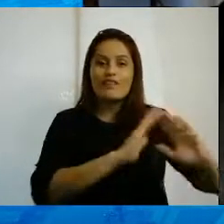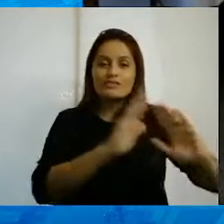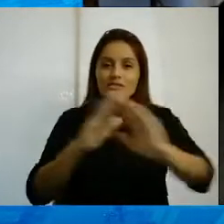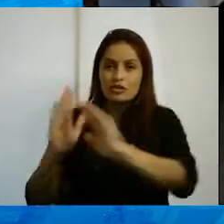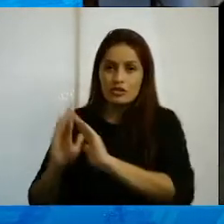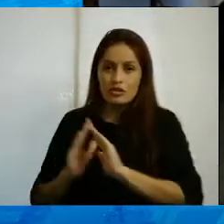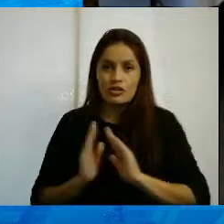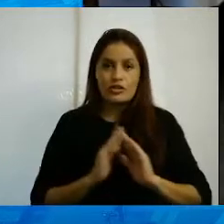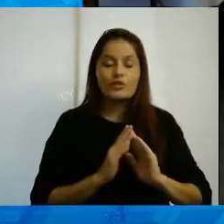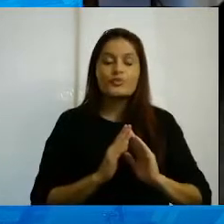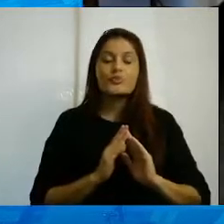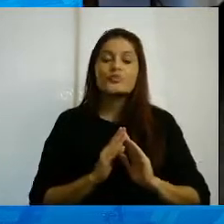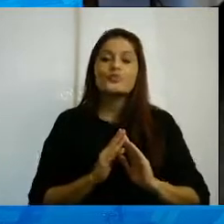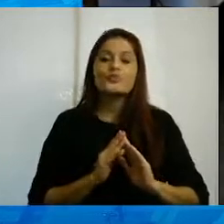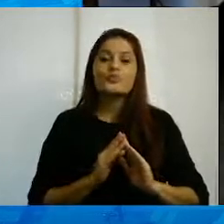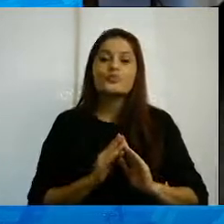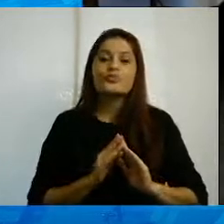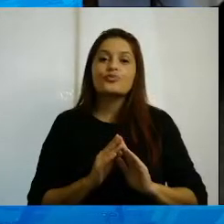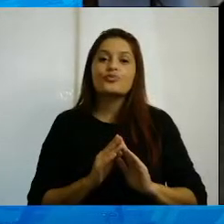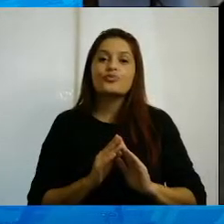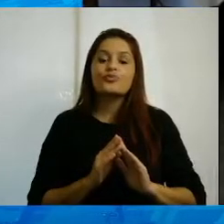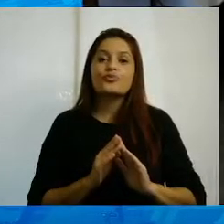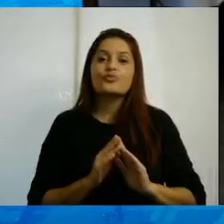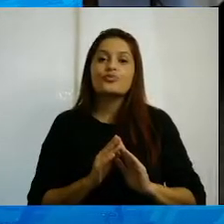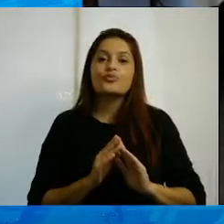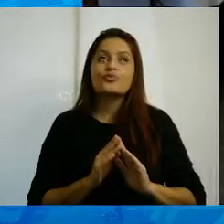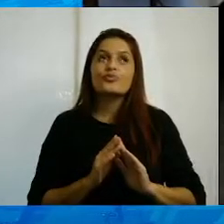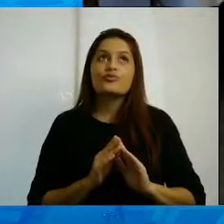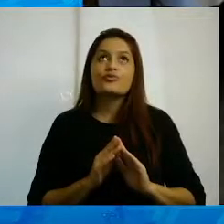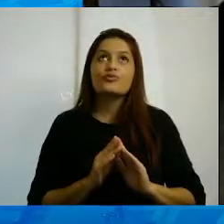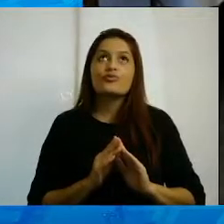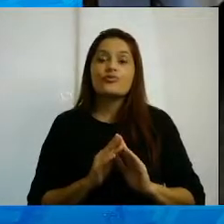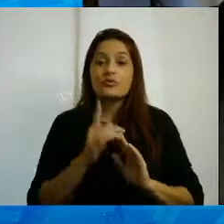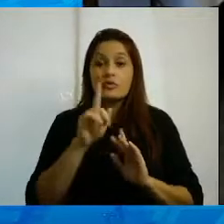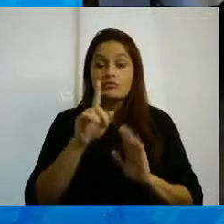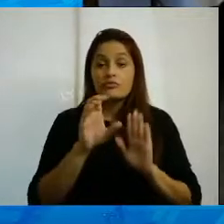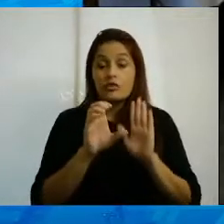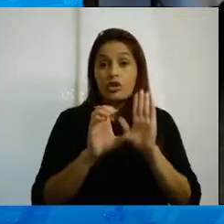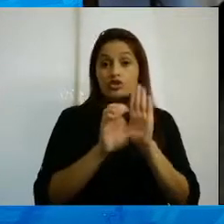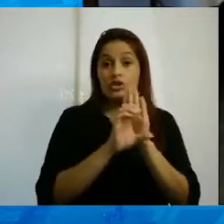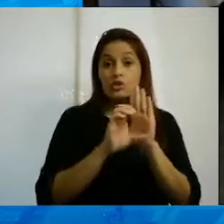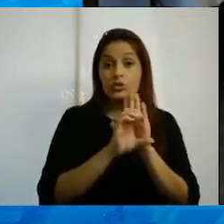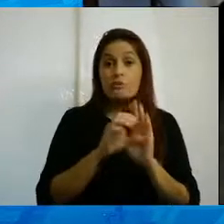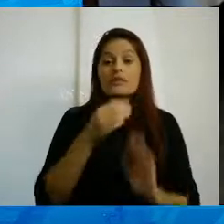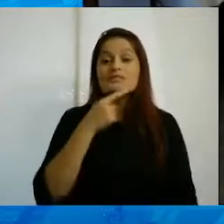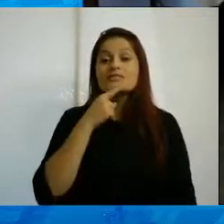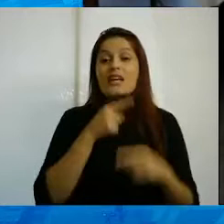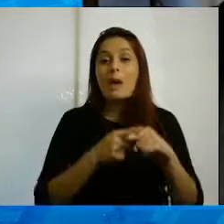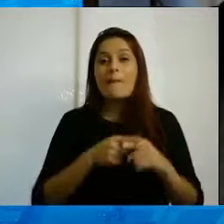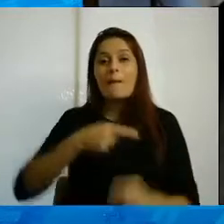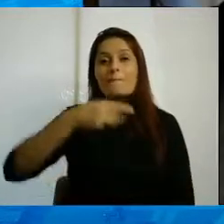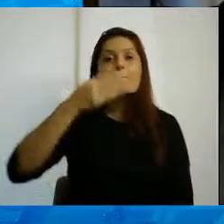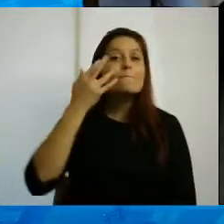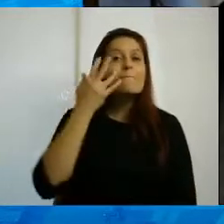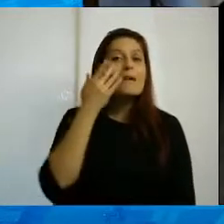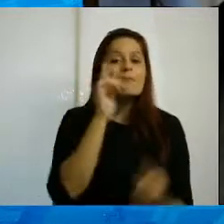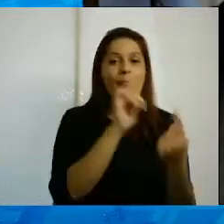vecinas, de que ya hay en Melipilla una encargada del proceso constituyente, ¿ya? Que se llama Melipilla Participa, en la cual